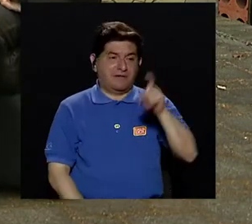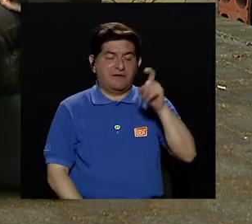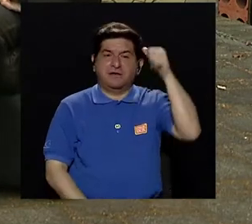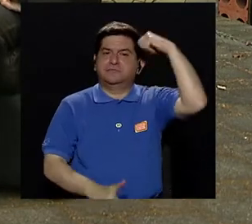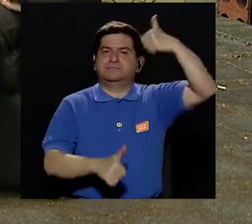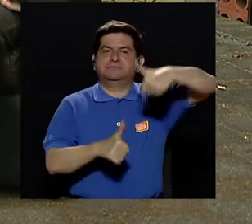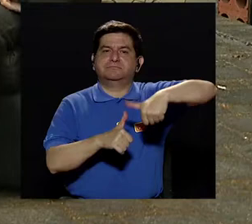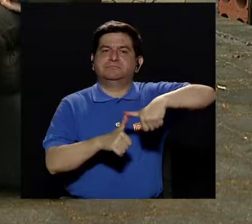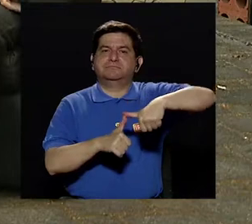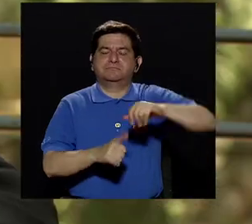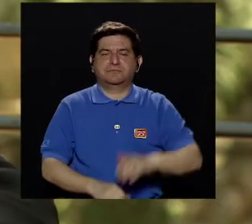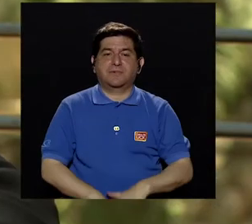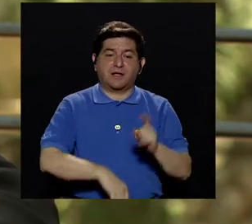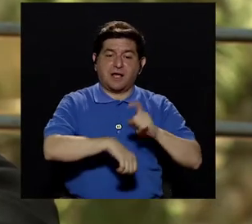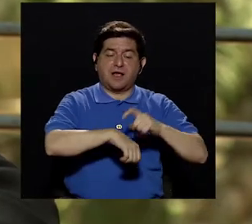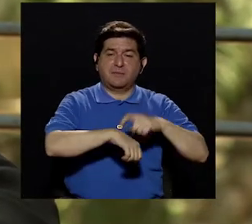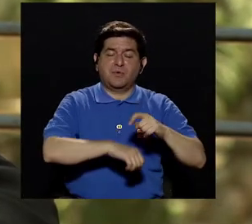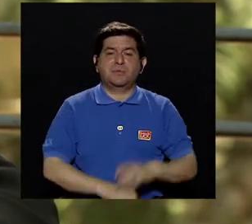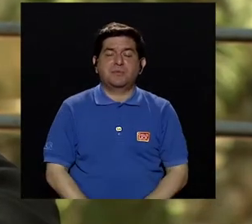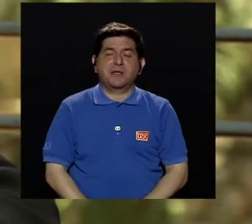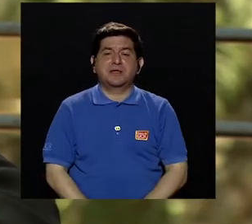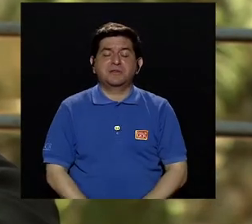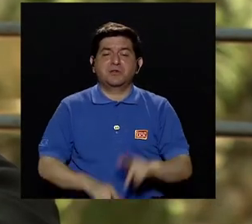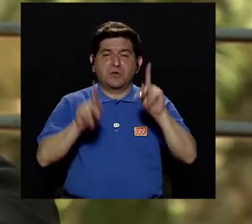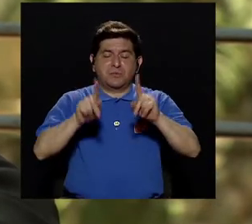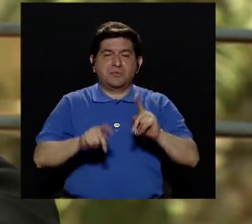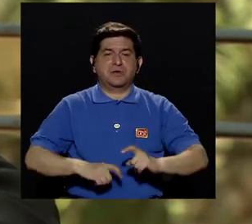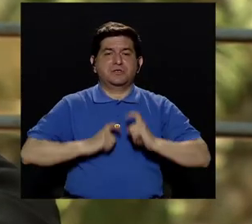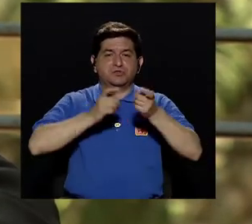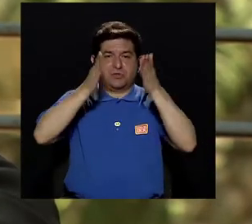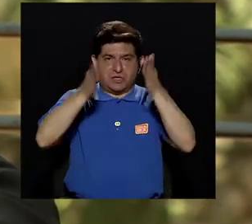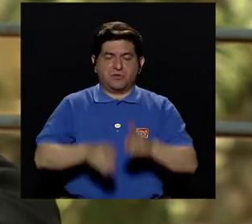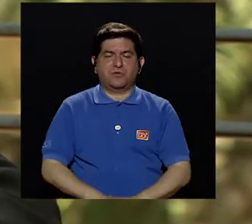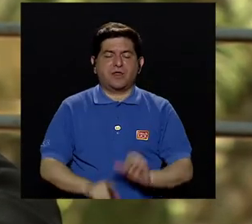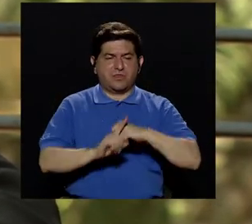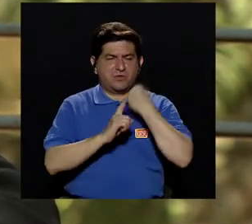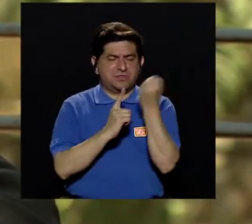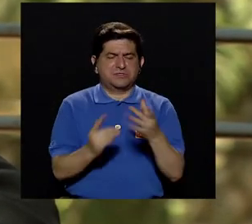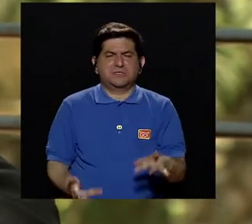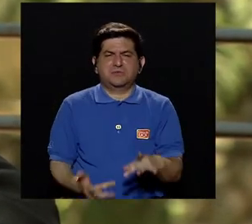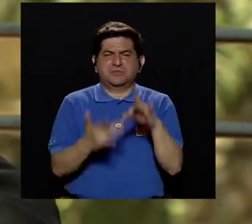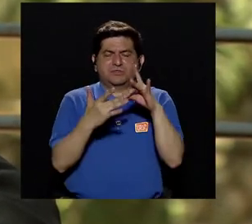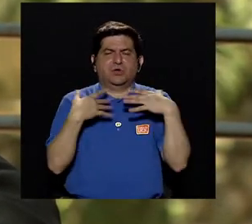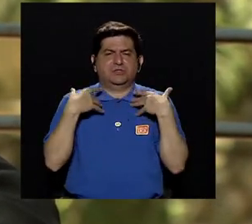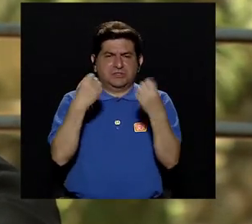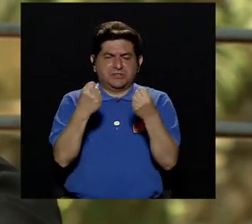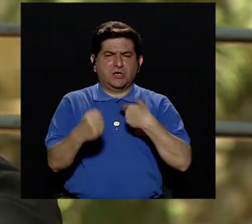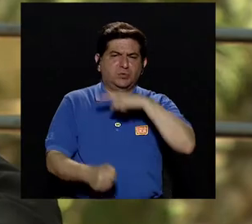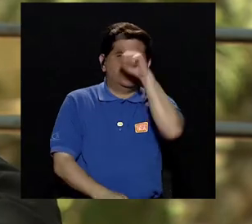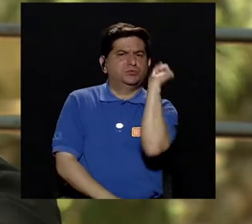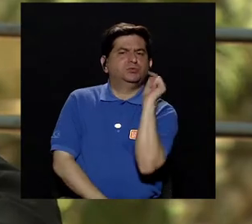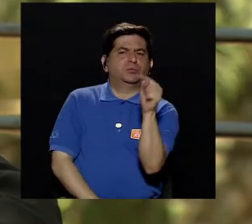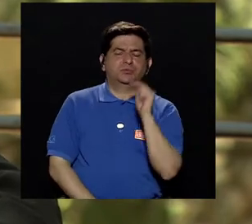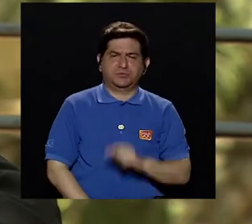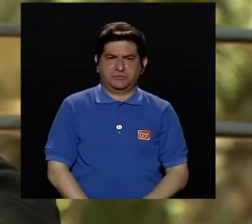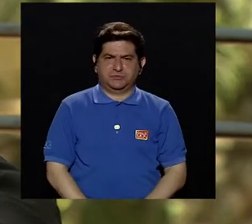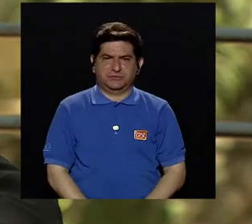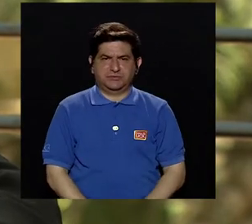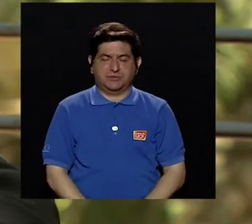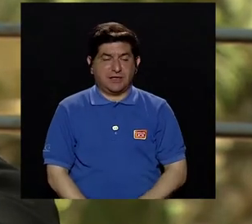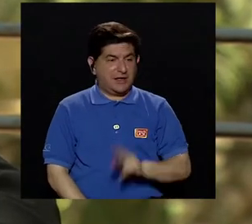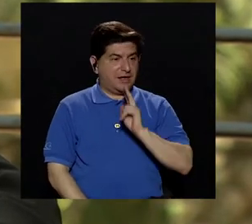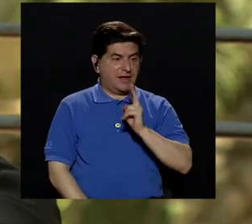deben de tomar en cuenta a la hora de donar personas con condiciones de salud especiales. Pero yo quisiera preguntarle,